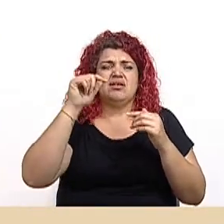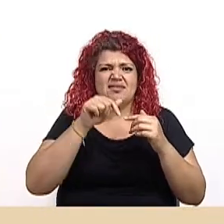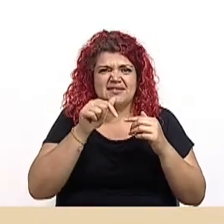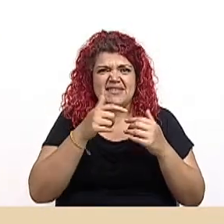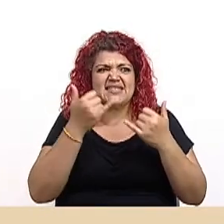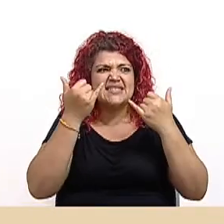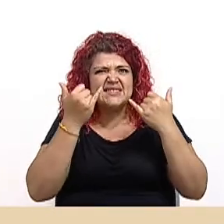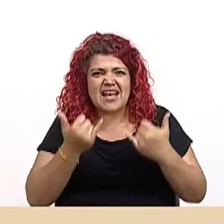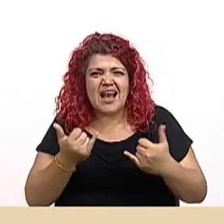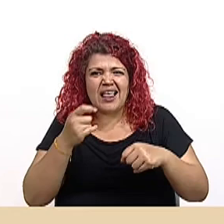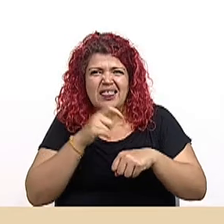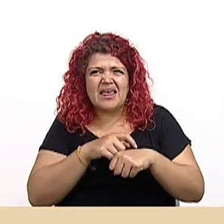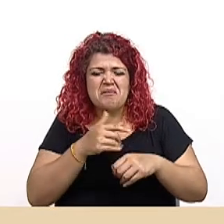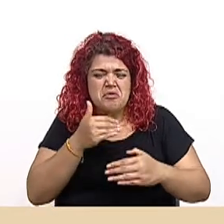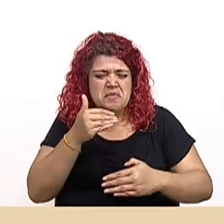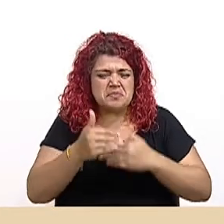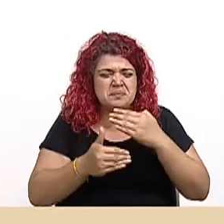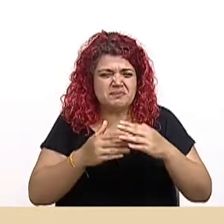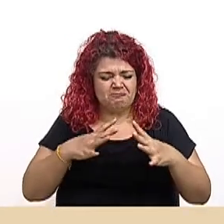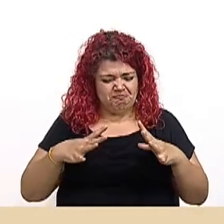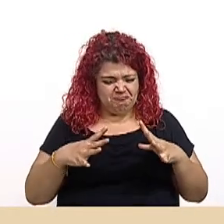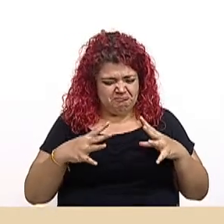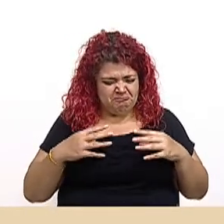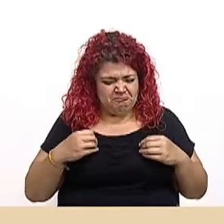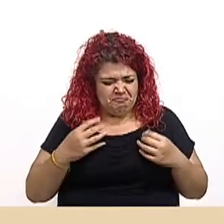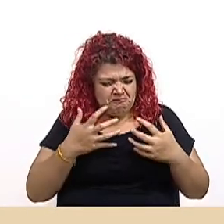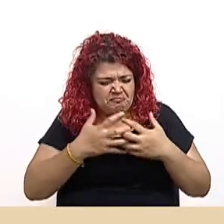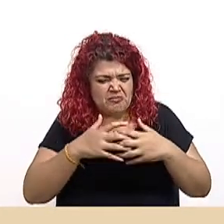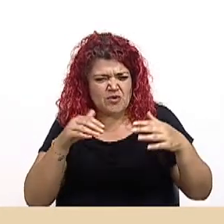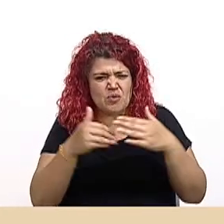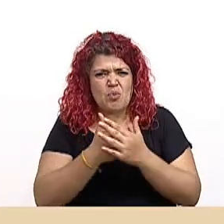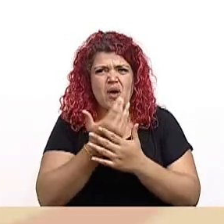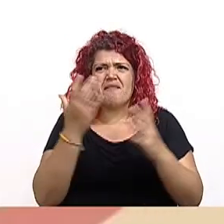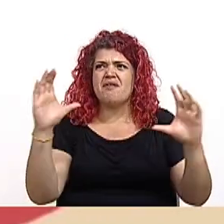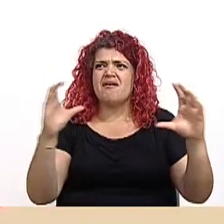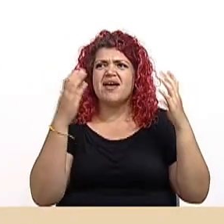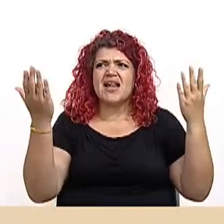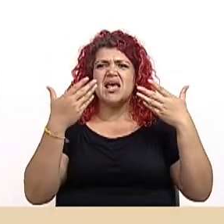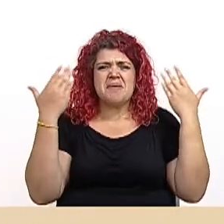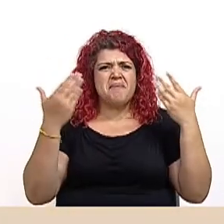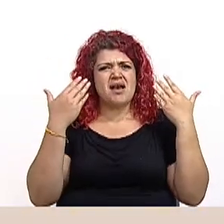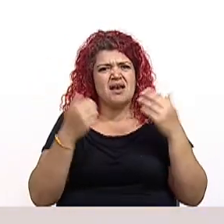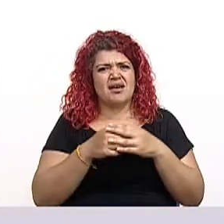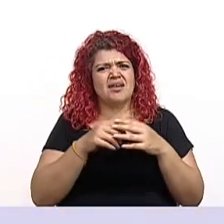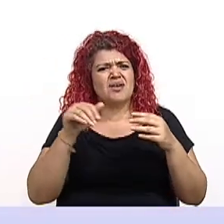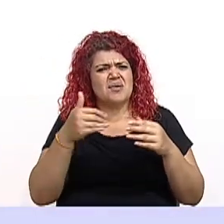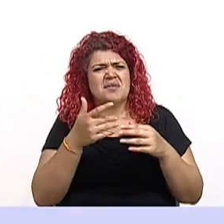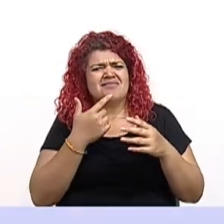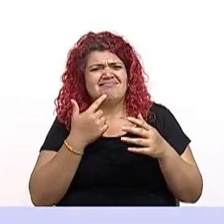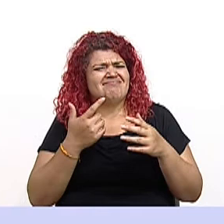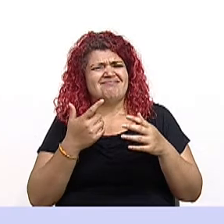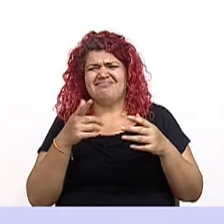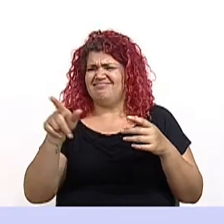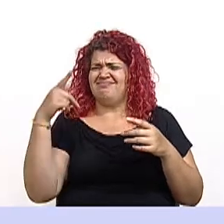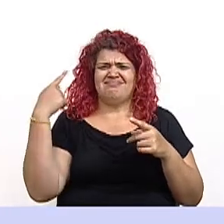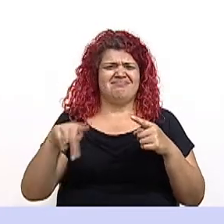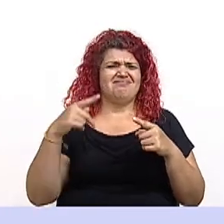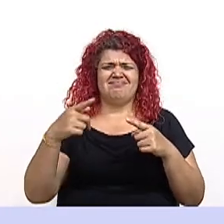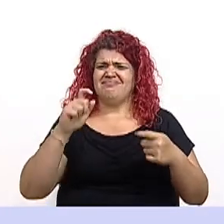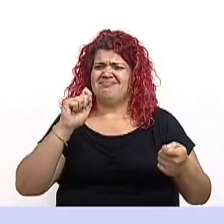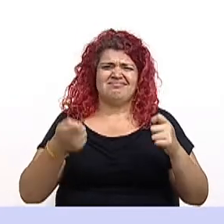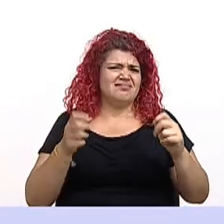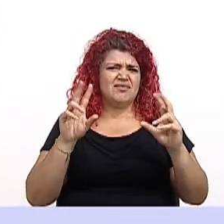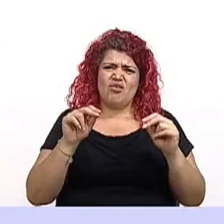poner en marcha procesos de adaptación a las nuevas condiciones climáticas que reduzcan y limiten los efectos más dañinos o irreversibles del